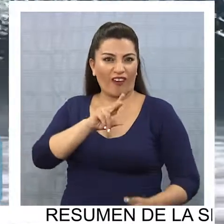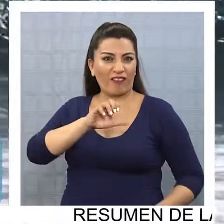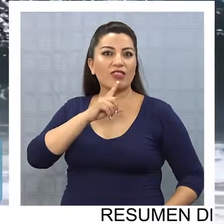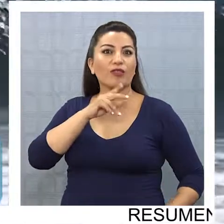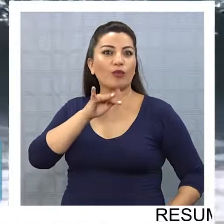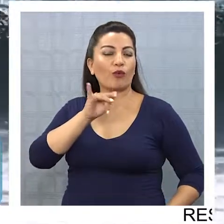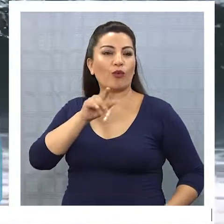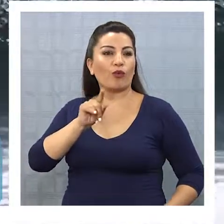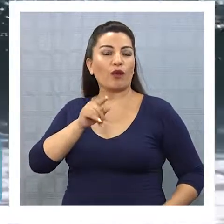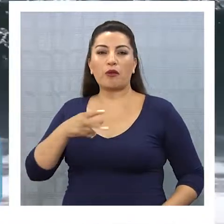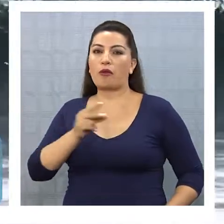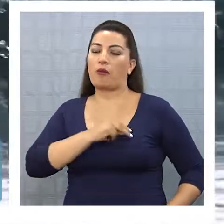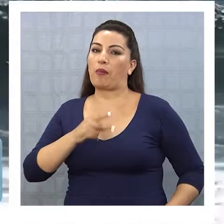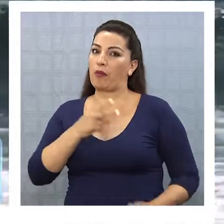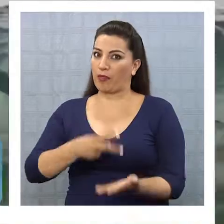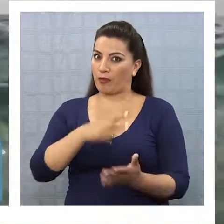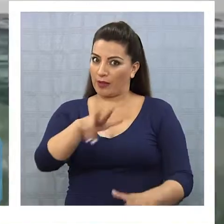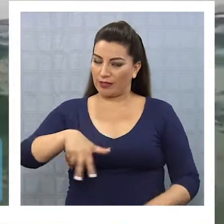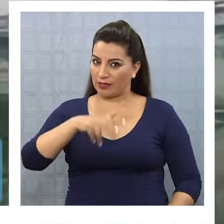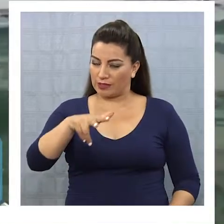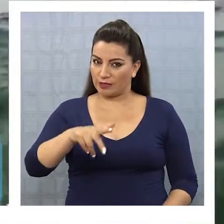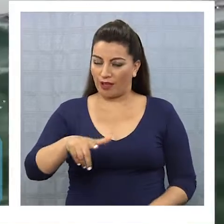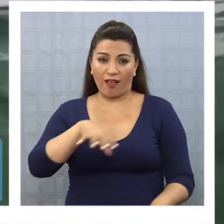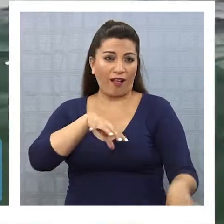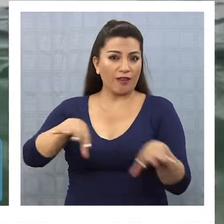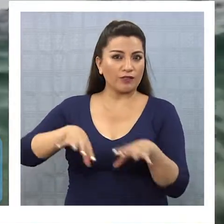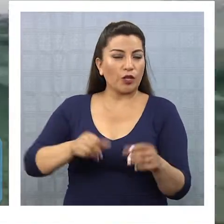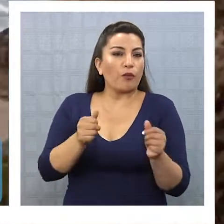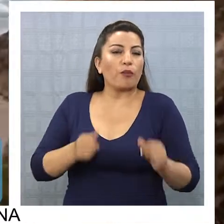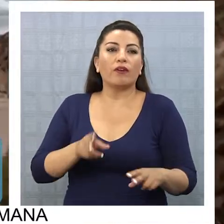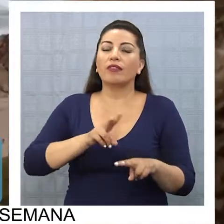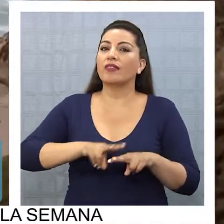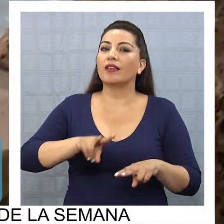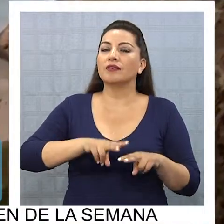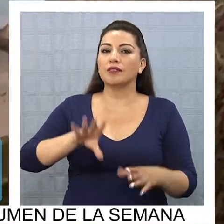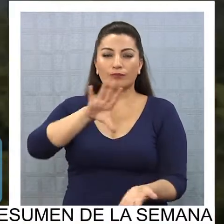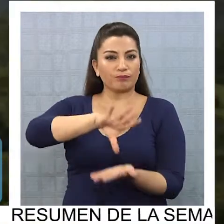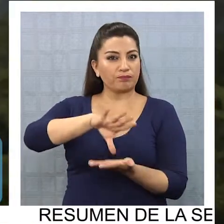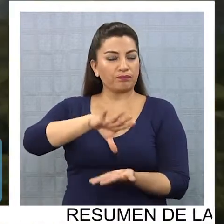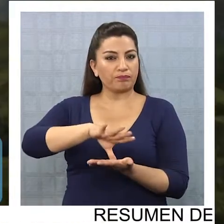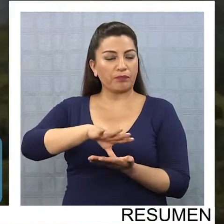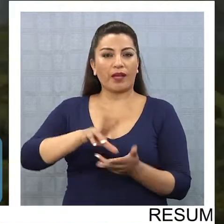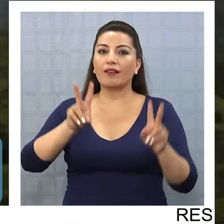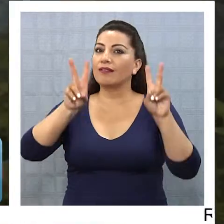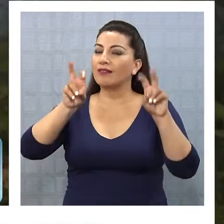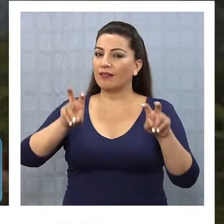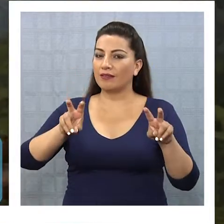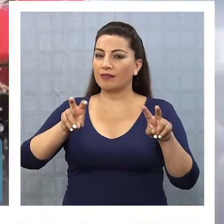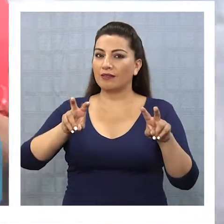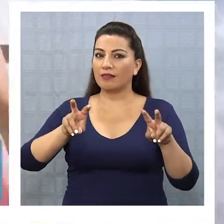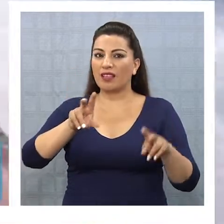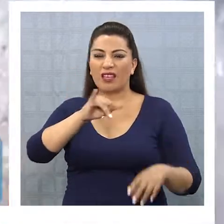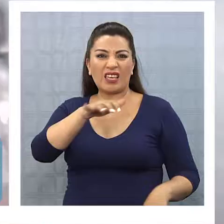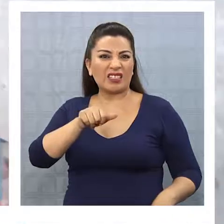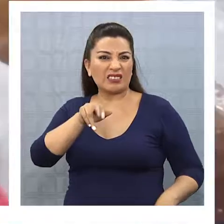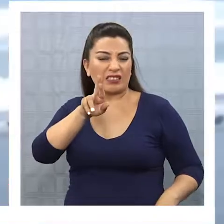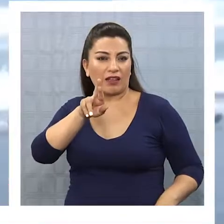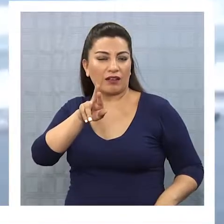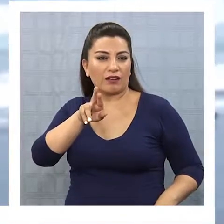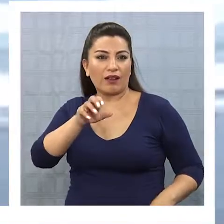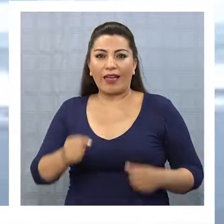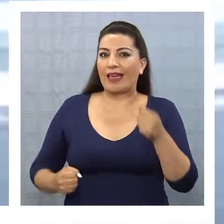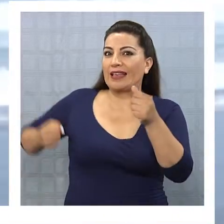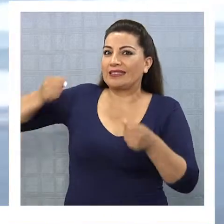Travel Awards 2018. Entre las actividades que se pueden realizar en el país en este marco, está el surf, el esquí,